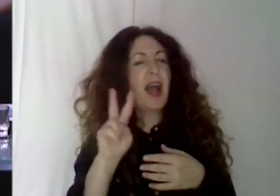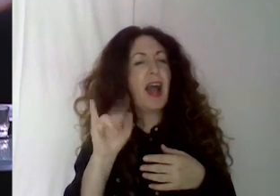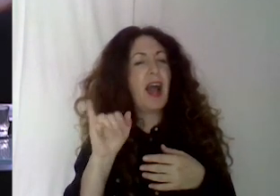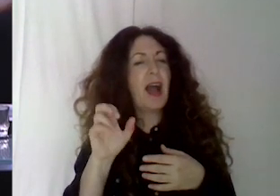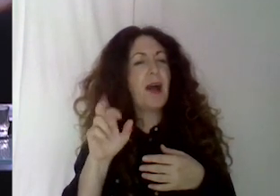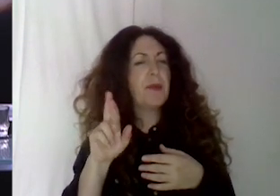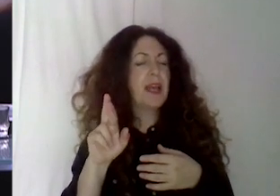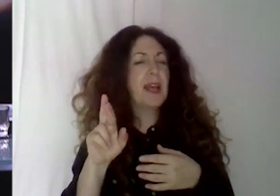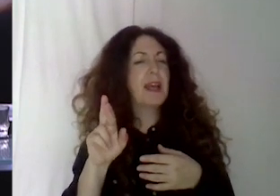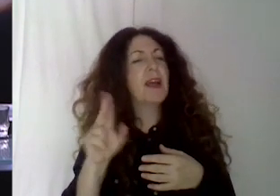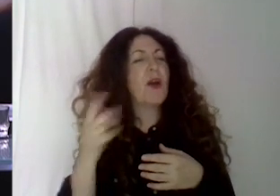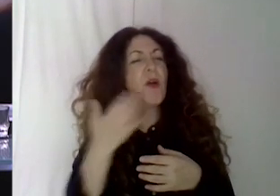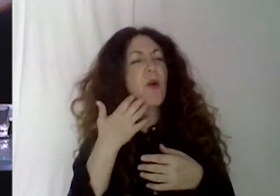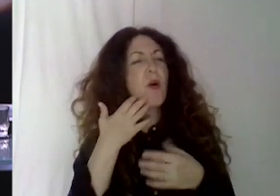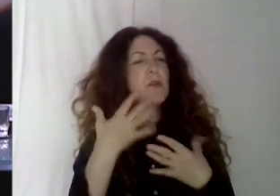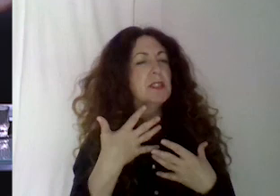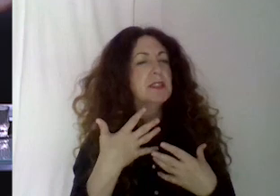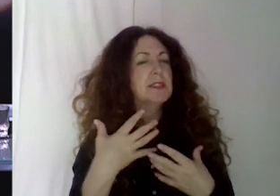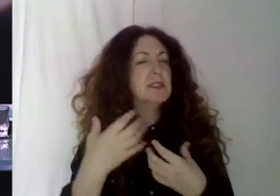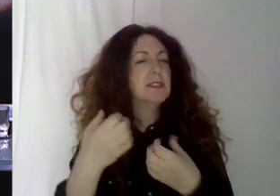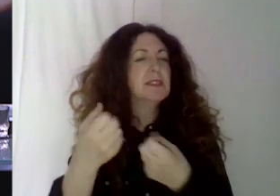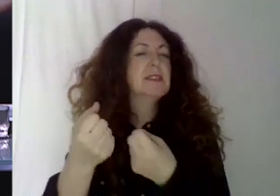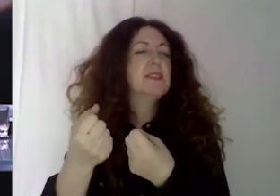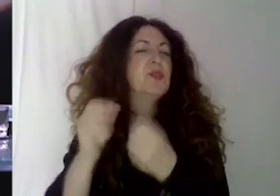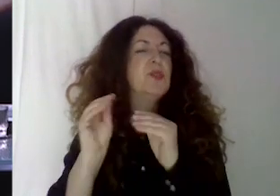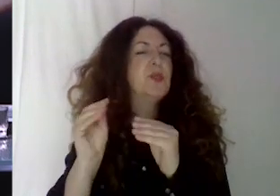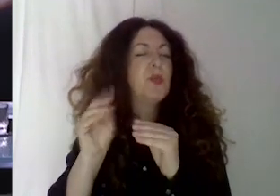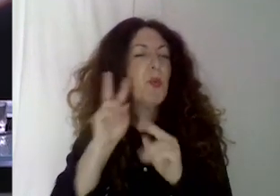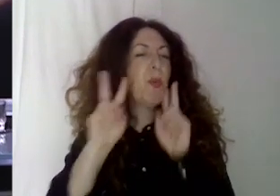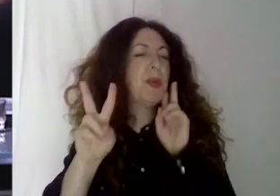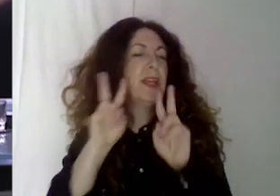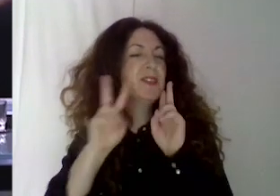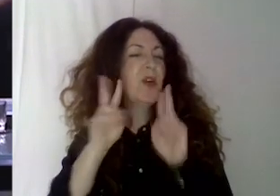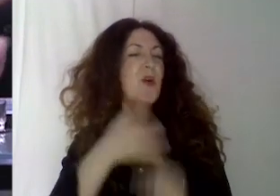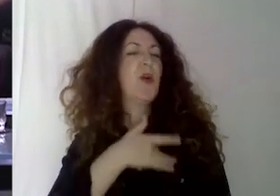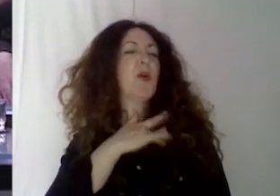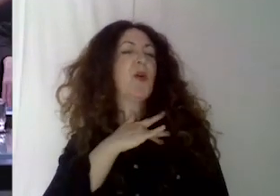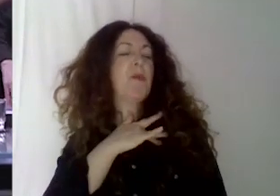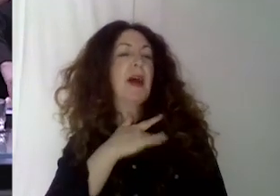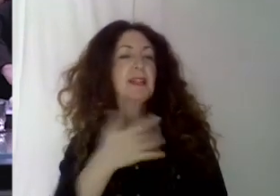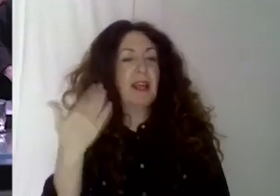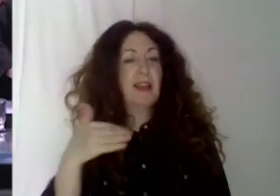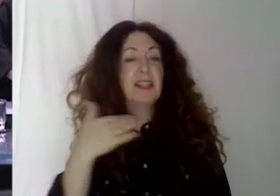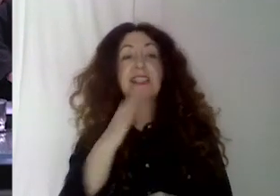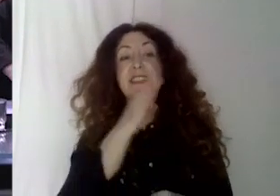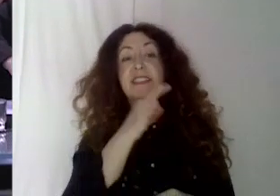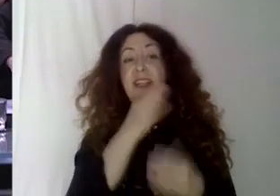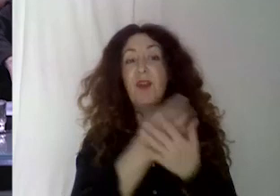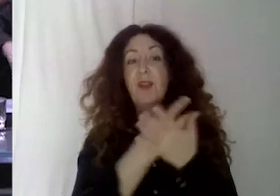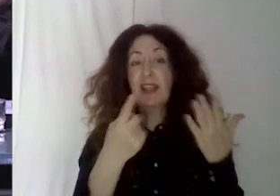al 17, como decías tú, en donde es imposible centrarlo desde un punto de vista, desde una visión